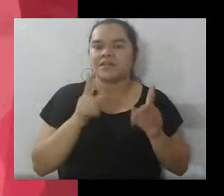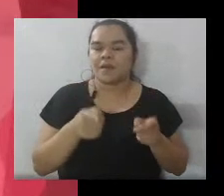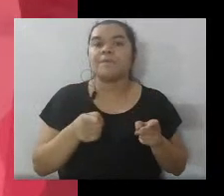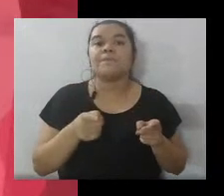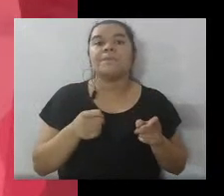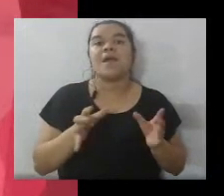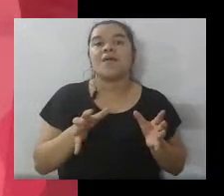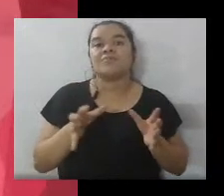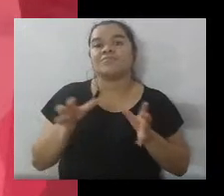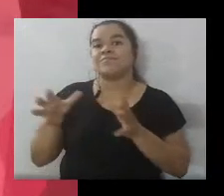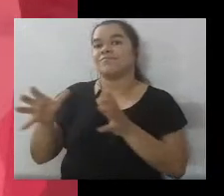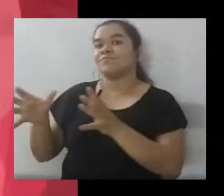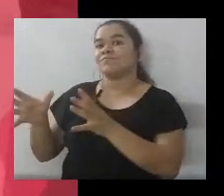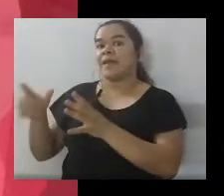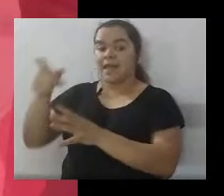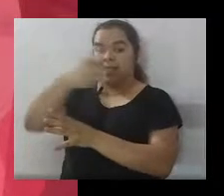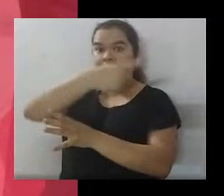investigación.